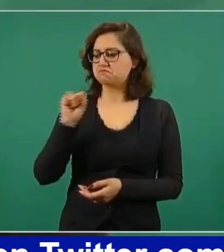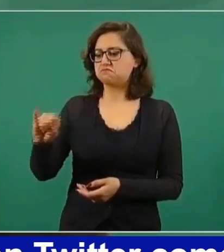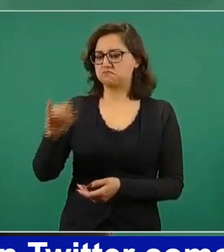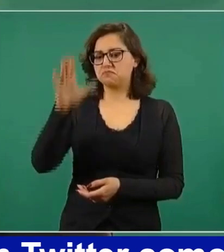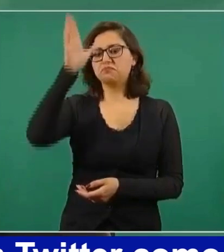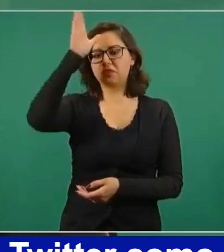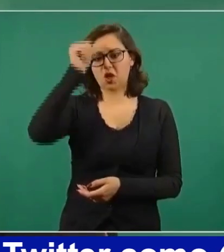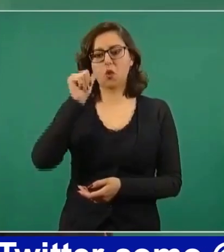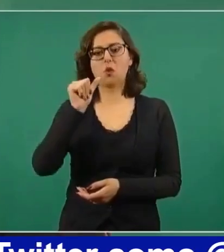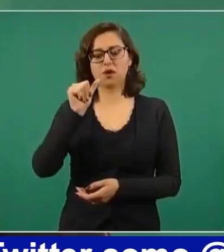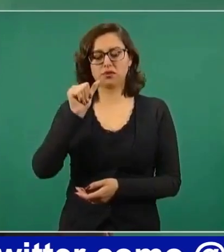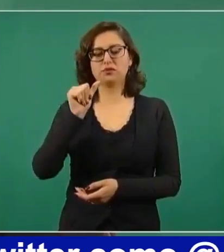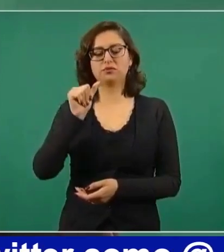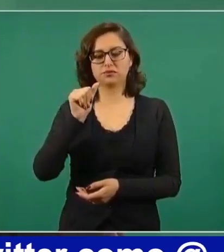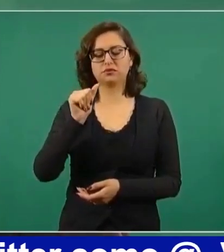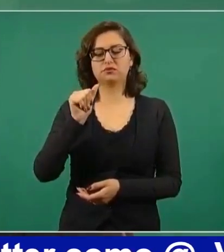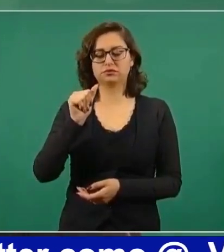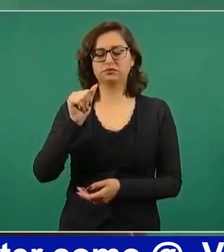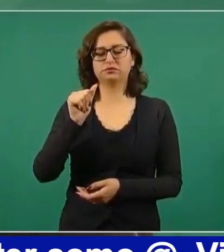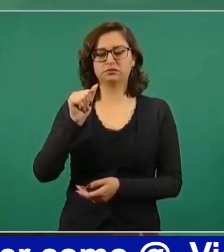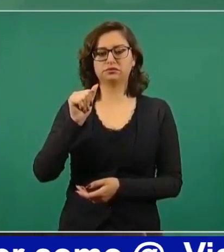favor.